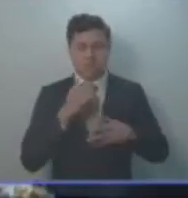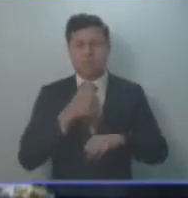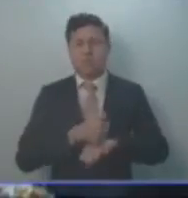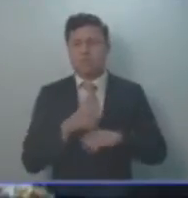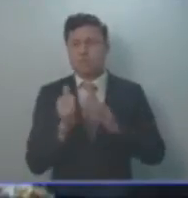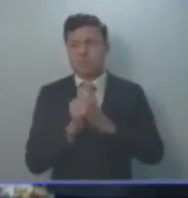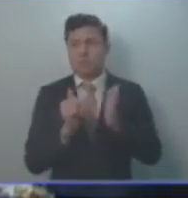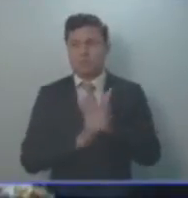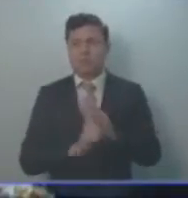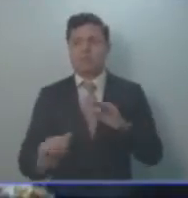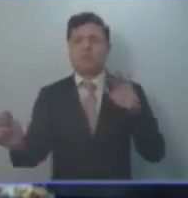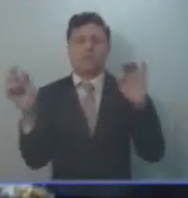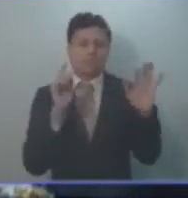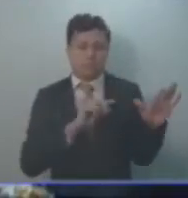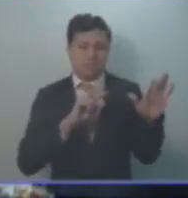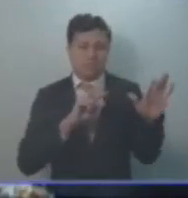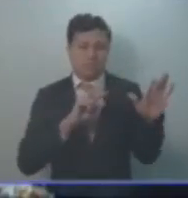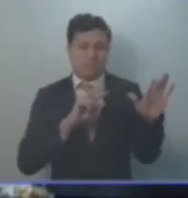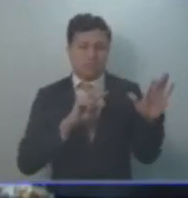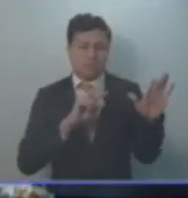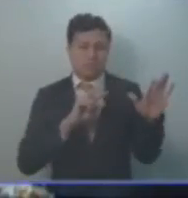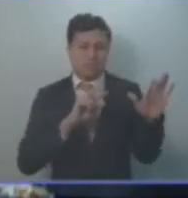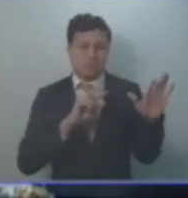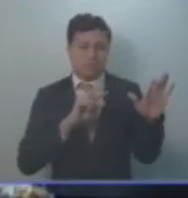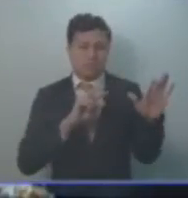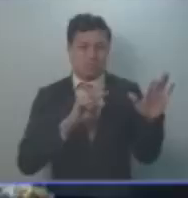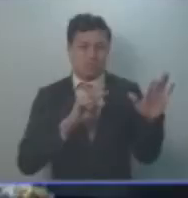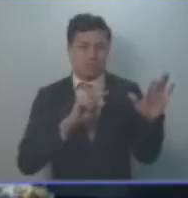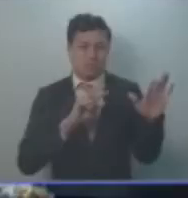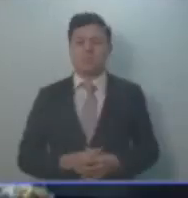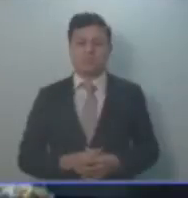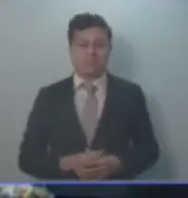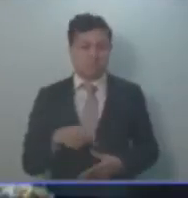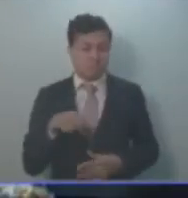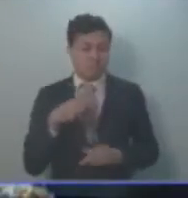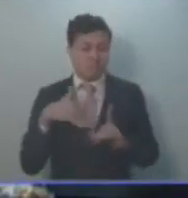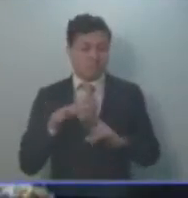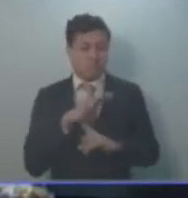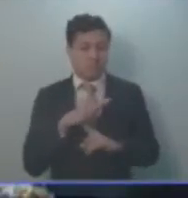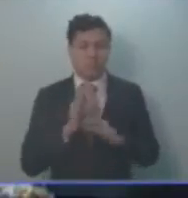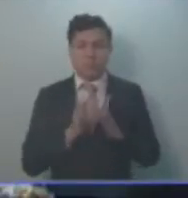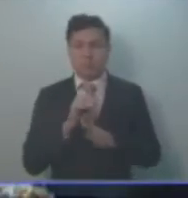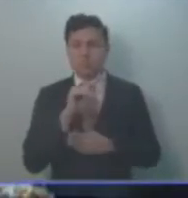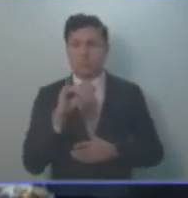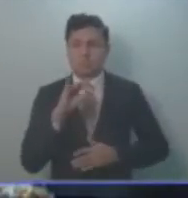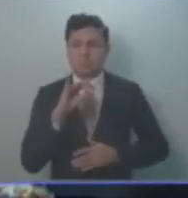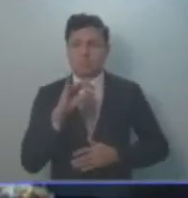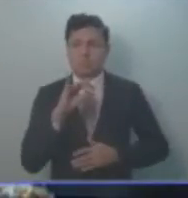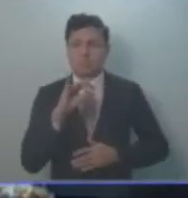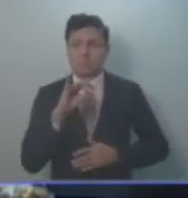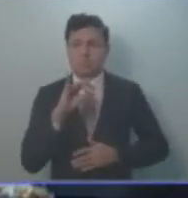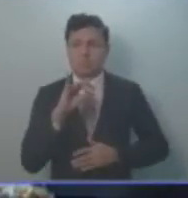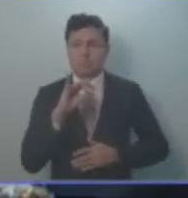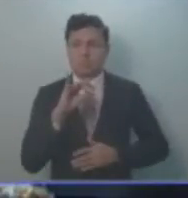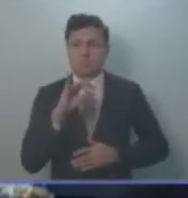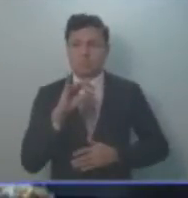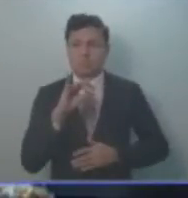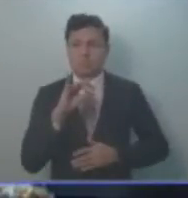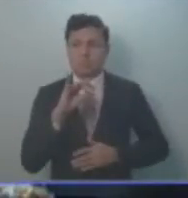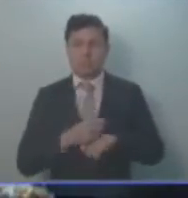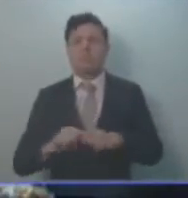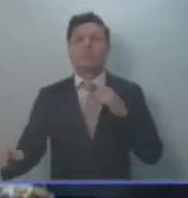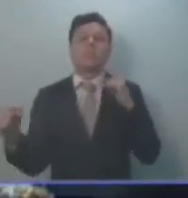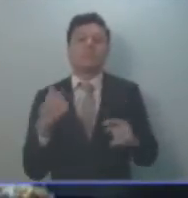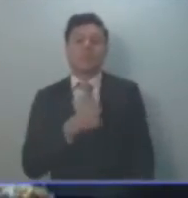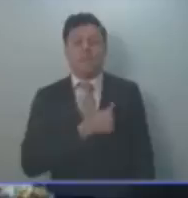artículos 68 de esta ley. En estos casos, el Instituto Salvadoreño del Seguro Social está